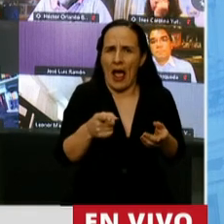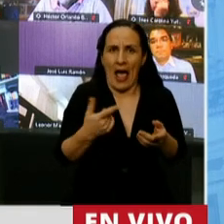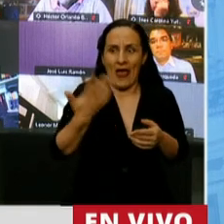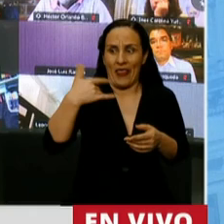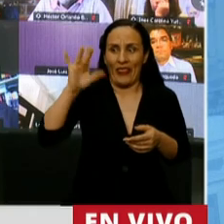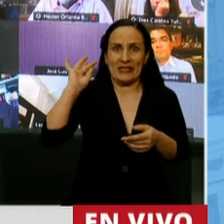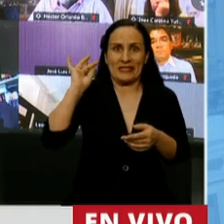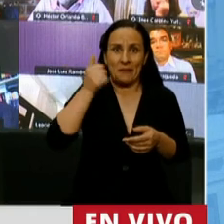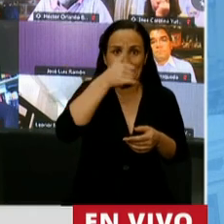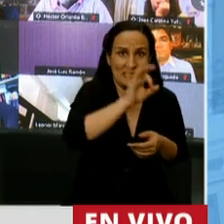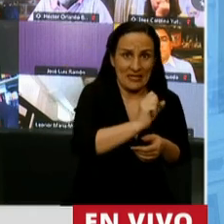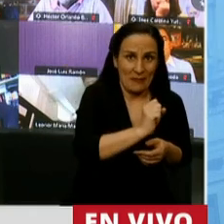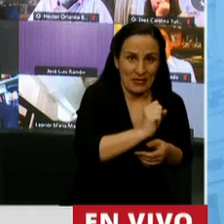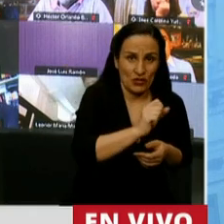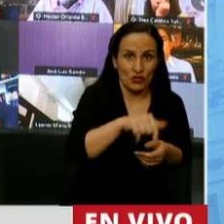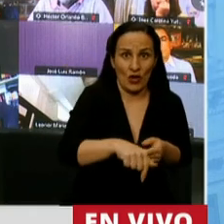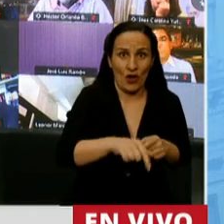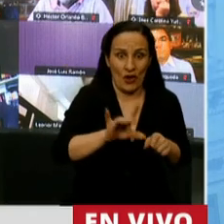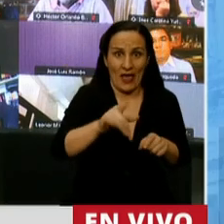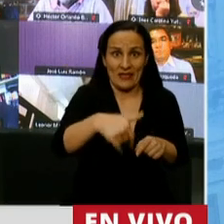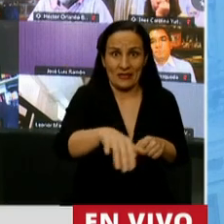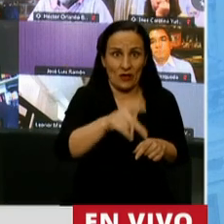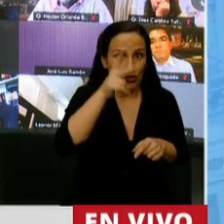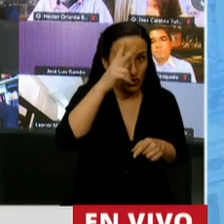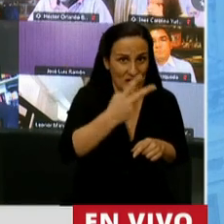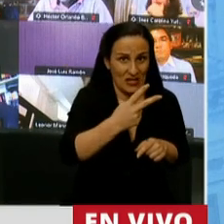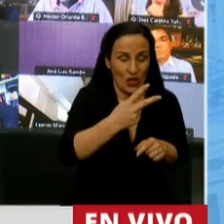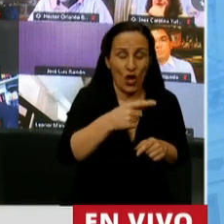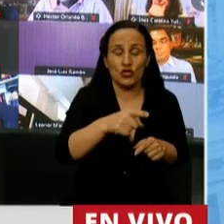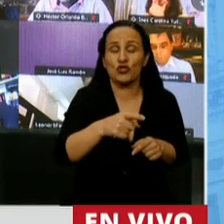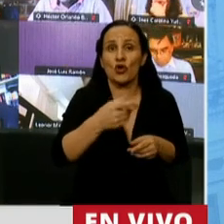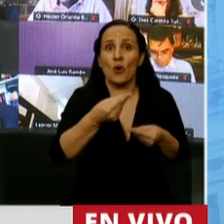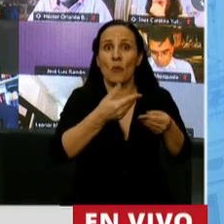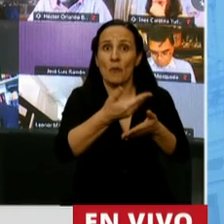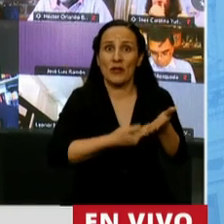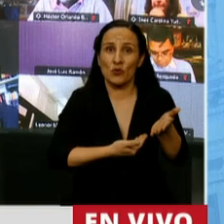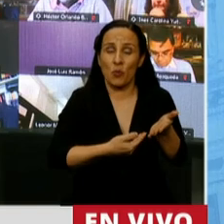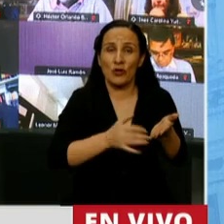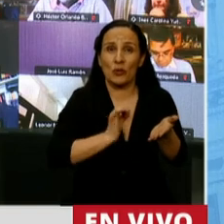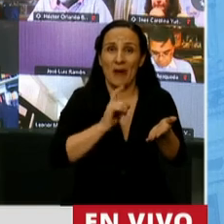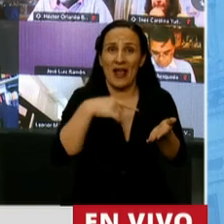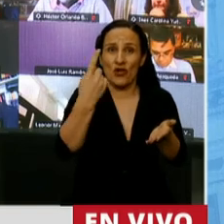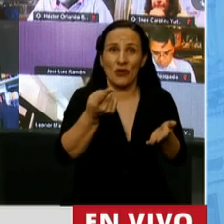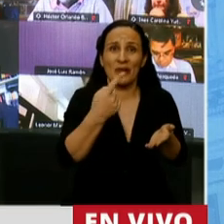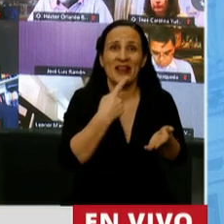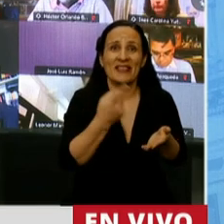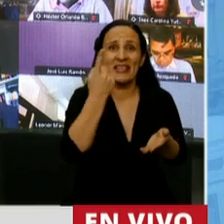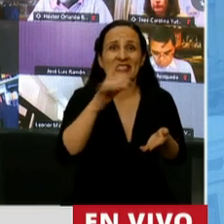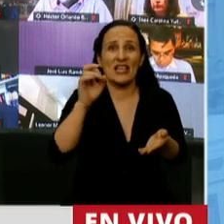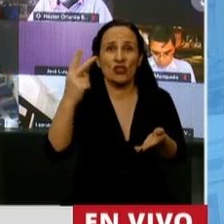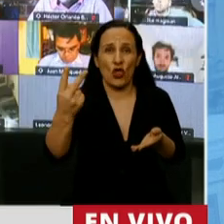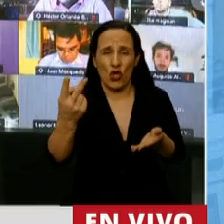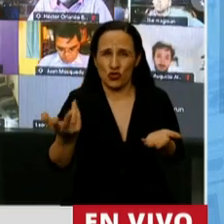era 60 pesos el dólar de este diciembre 82 el dólar que fija el presupuesto para el año que viene 102